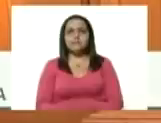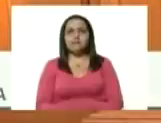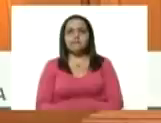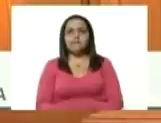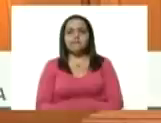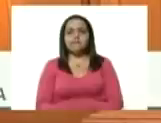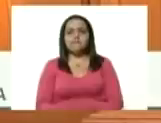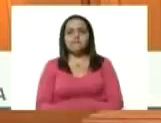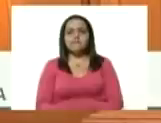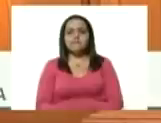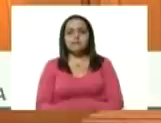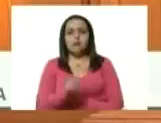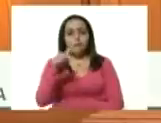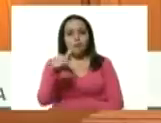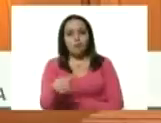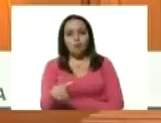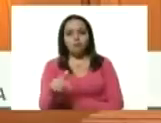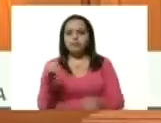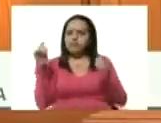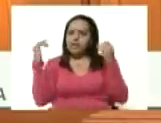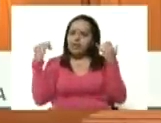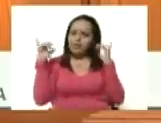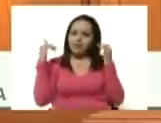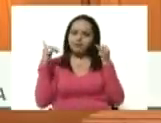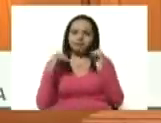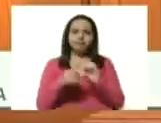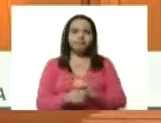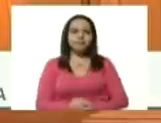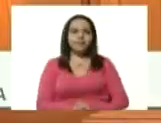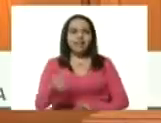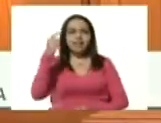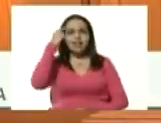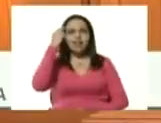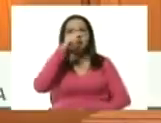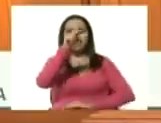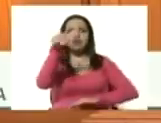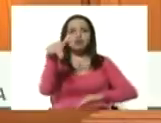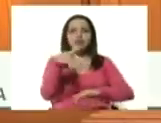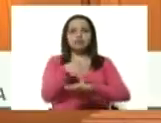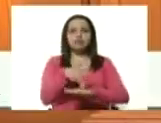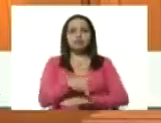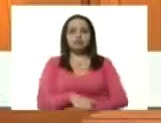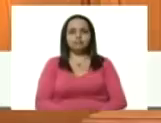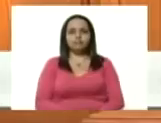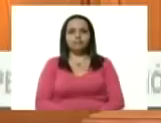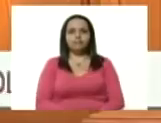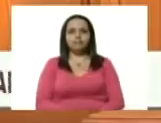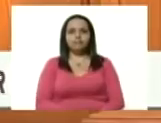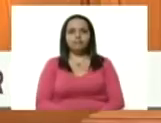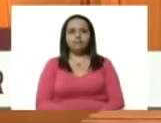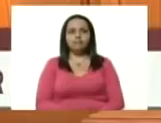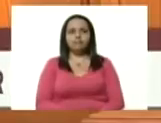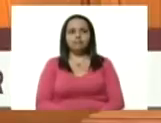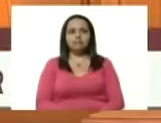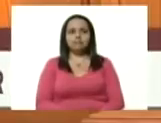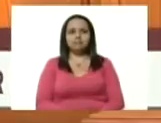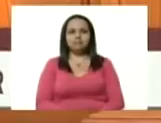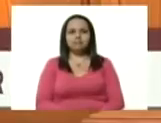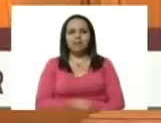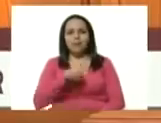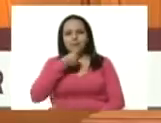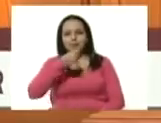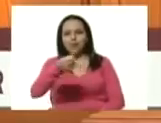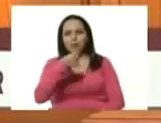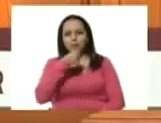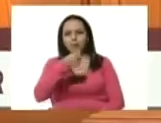Estamos hoy celebrando el Día Nacional del periodismo en